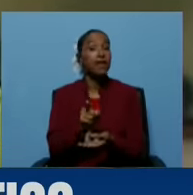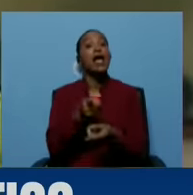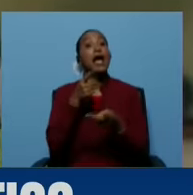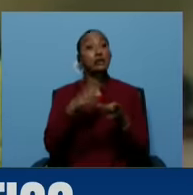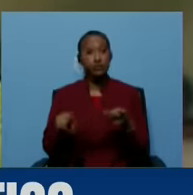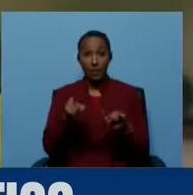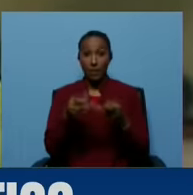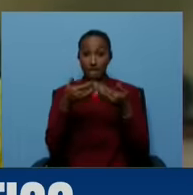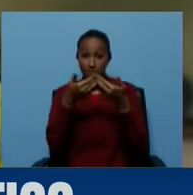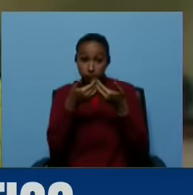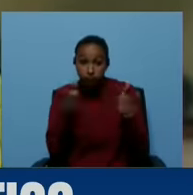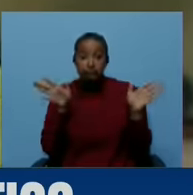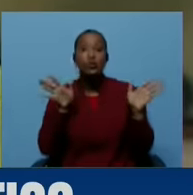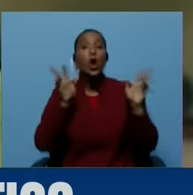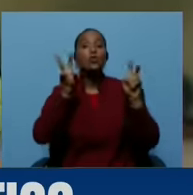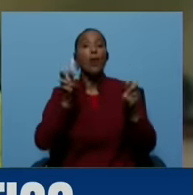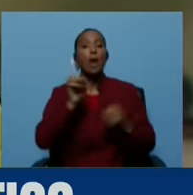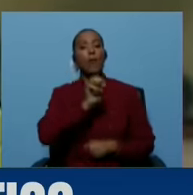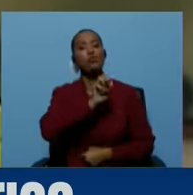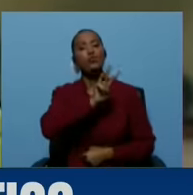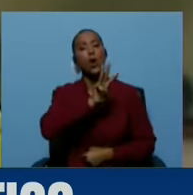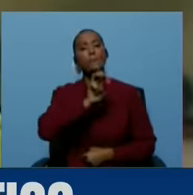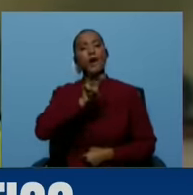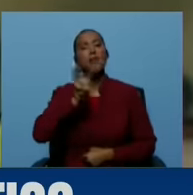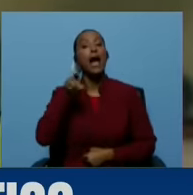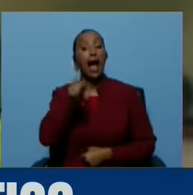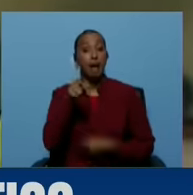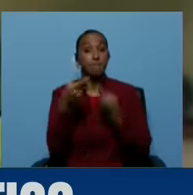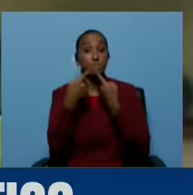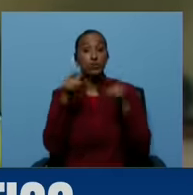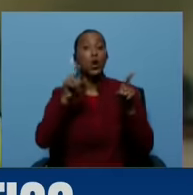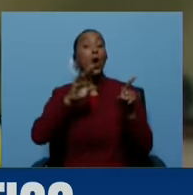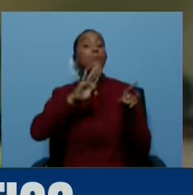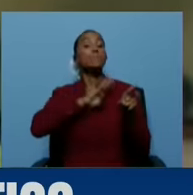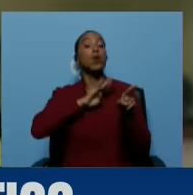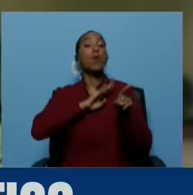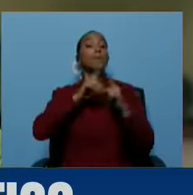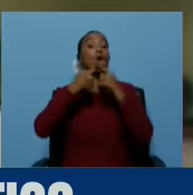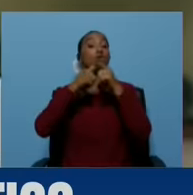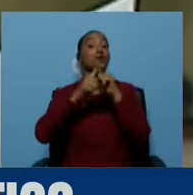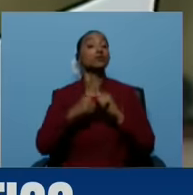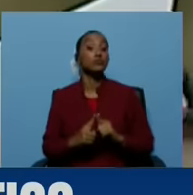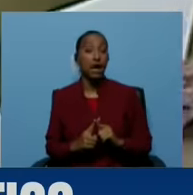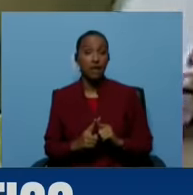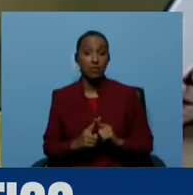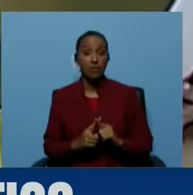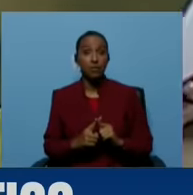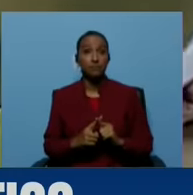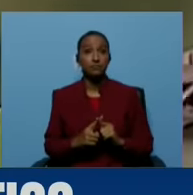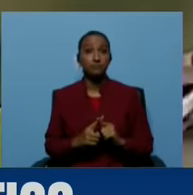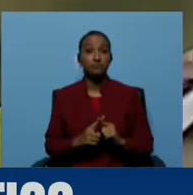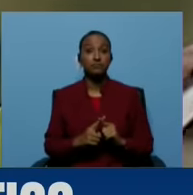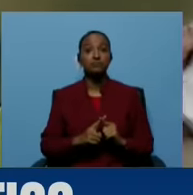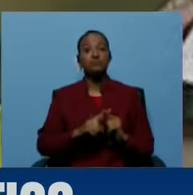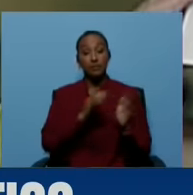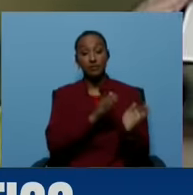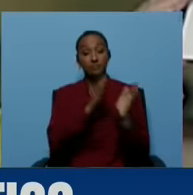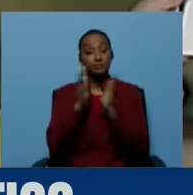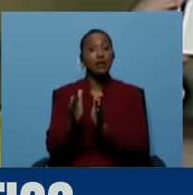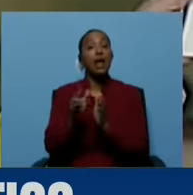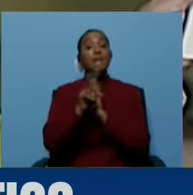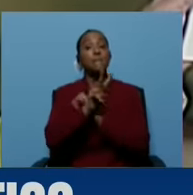web, donde tenían, como él dijo, publicarían sus propios resultados. El mismo 29 de